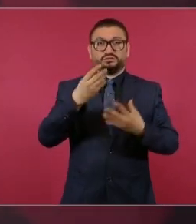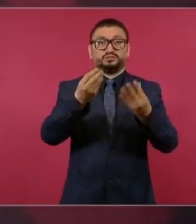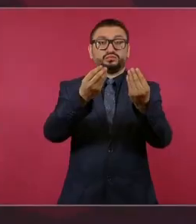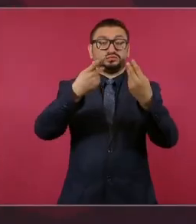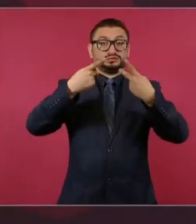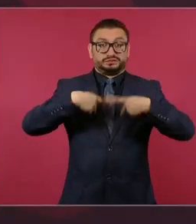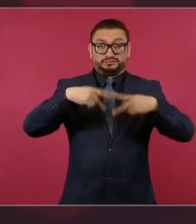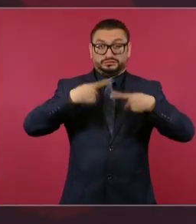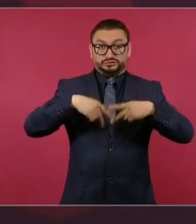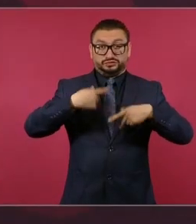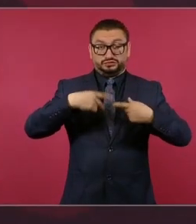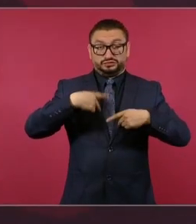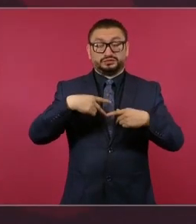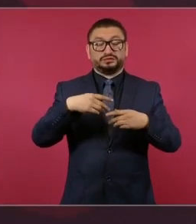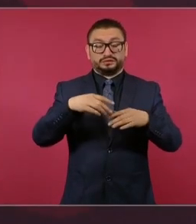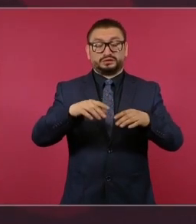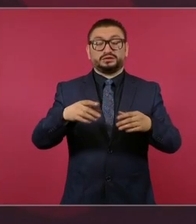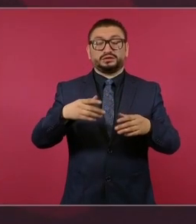hablan